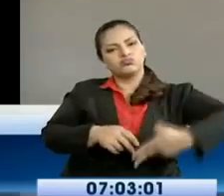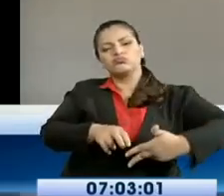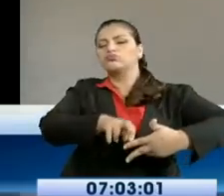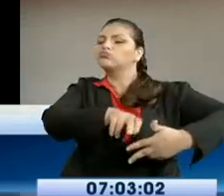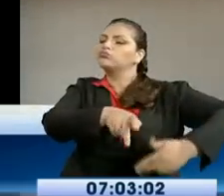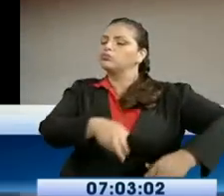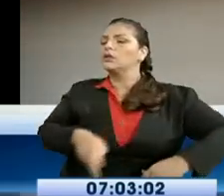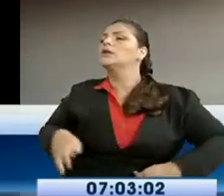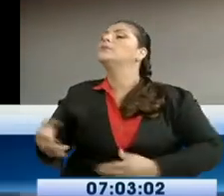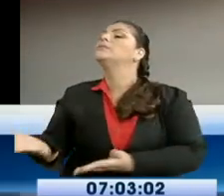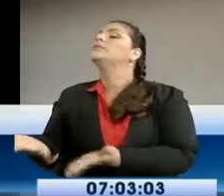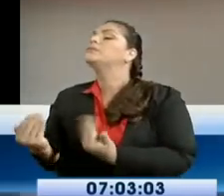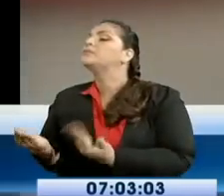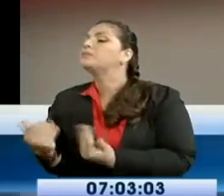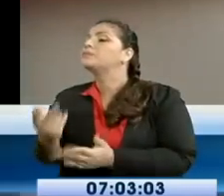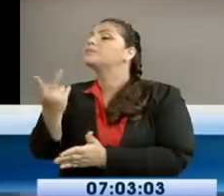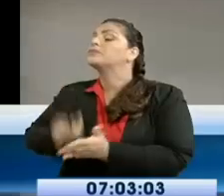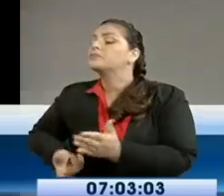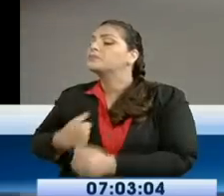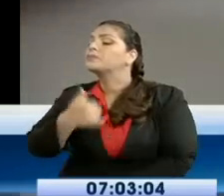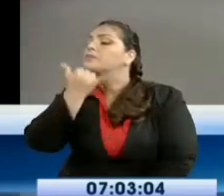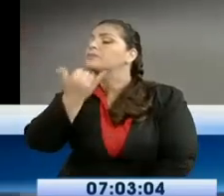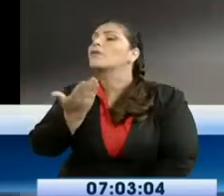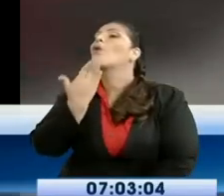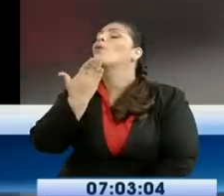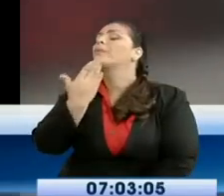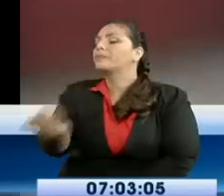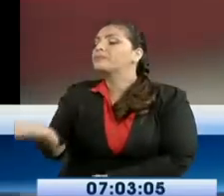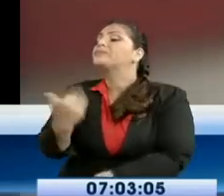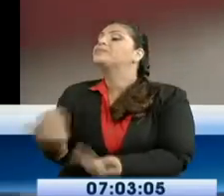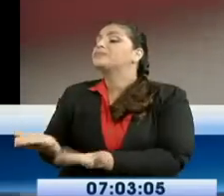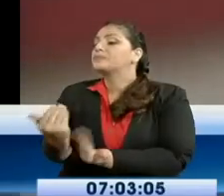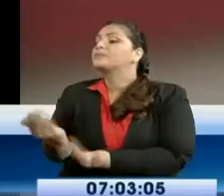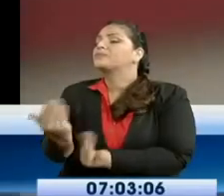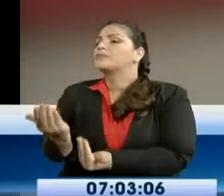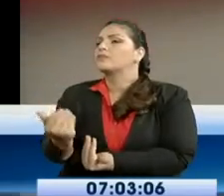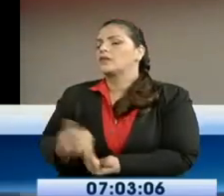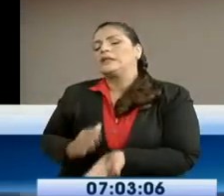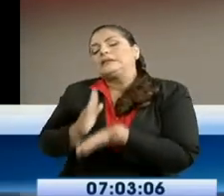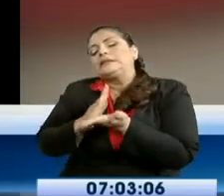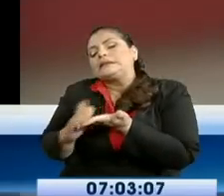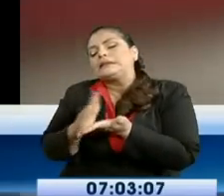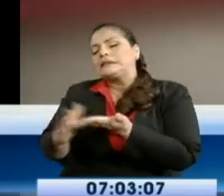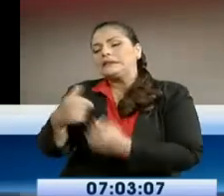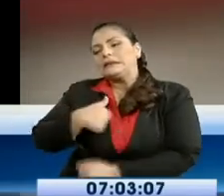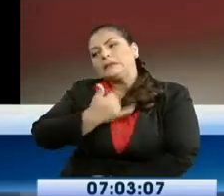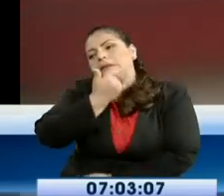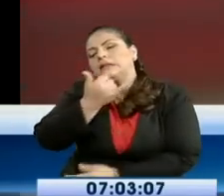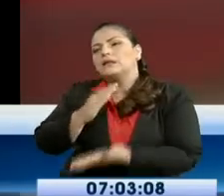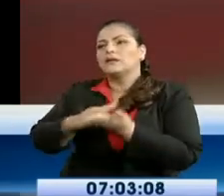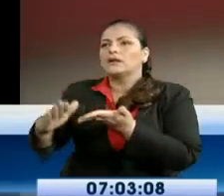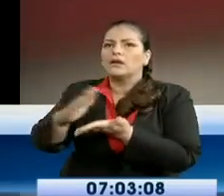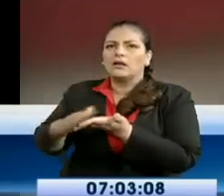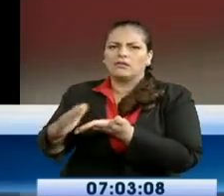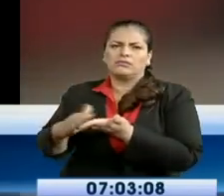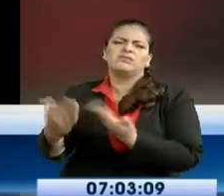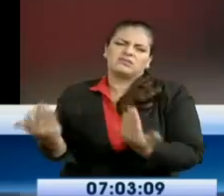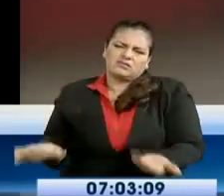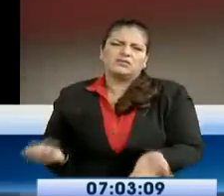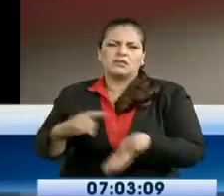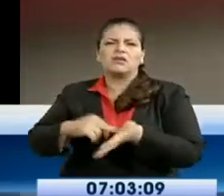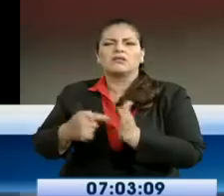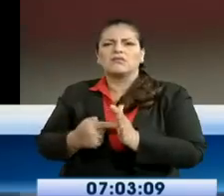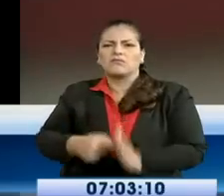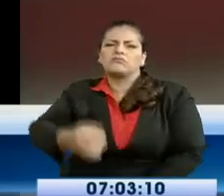Mire, ¿qué pasa? Ajá. ¿Qué hice? No, que usted ha hecho esto, por favor, discúlpeme, a lo mejor no me di cuenta. Y aparte de la hay agresión como gente. Y